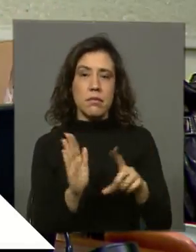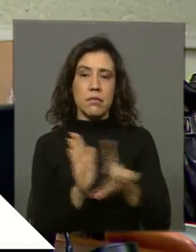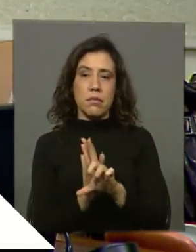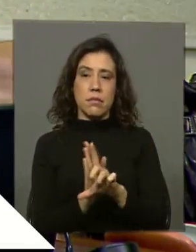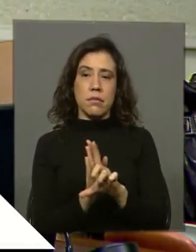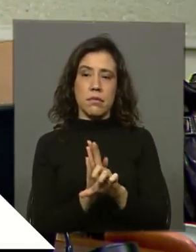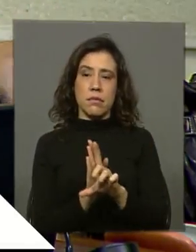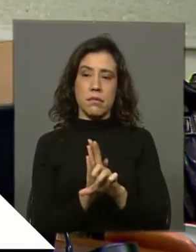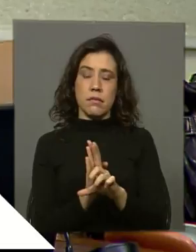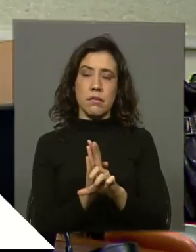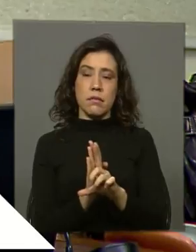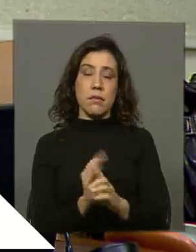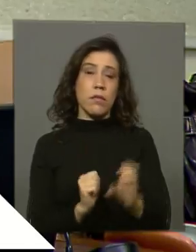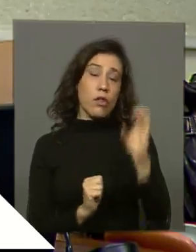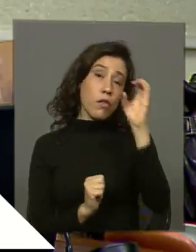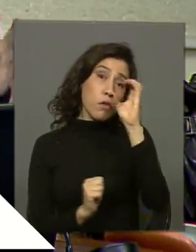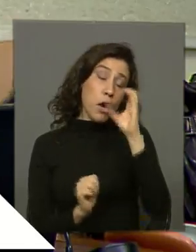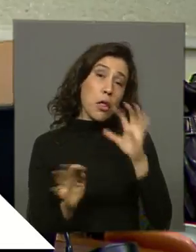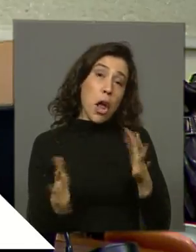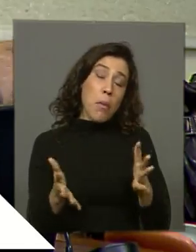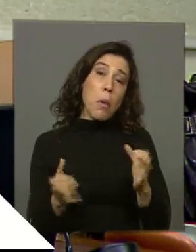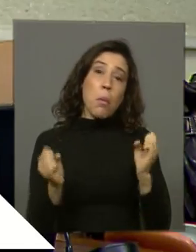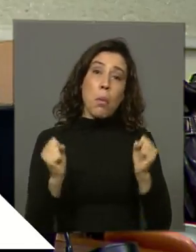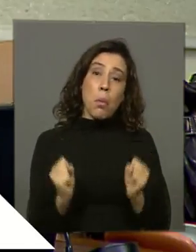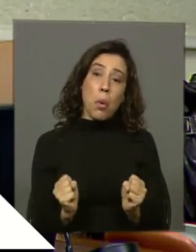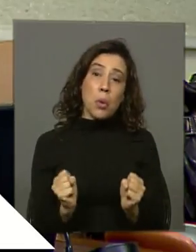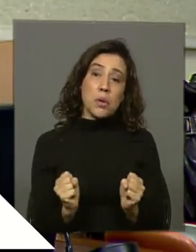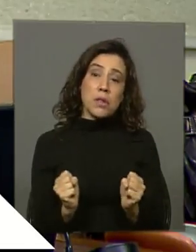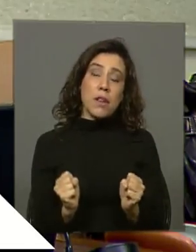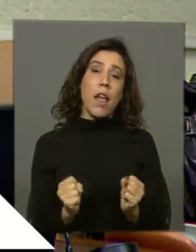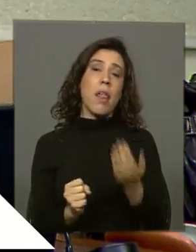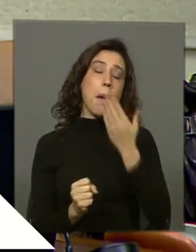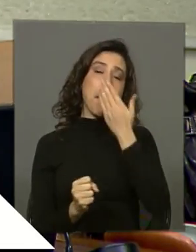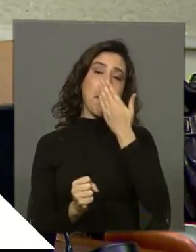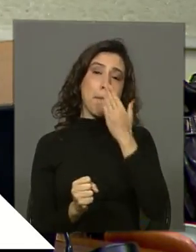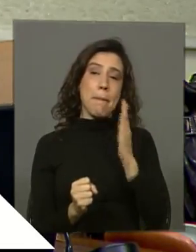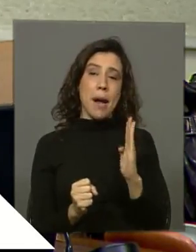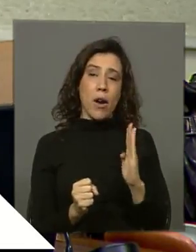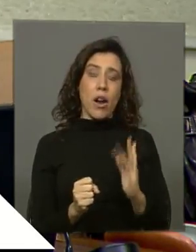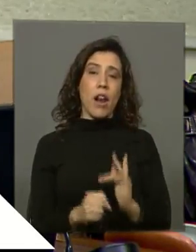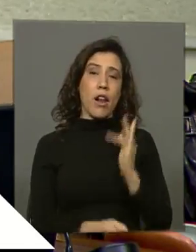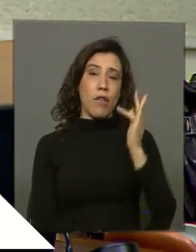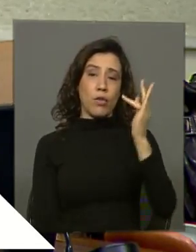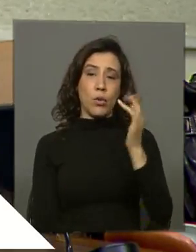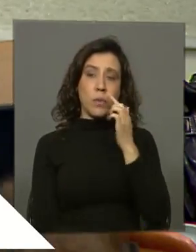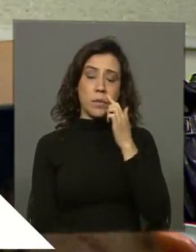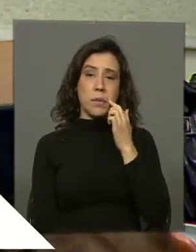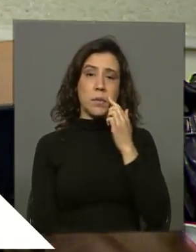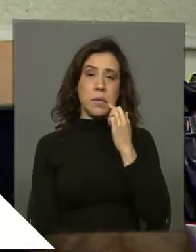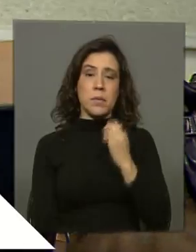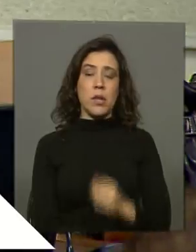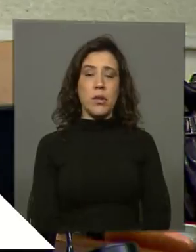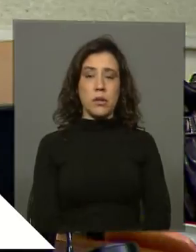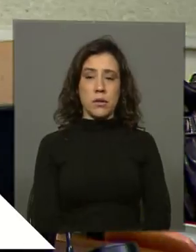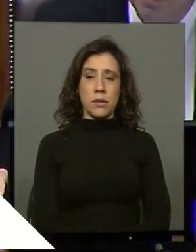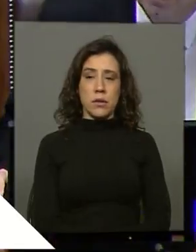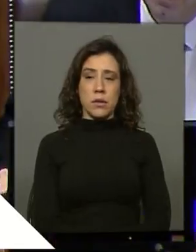evaluando esta ley y buscando quizás la posibilidad ¿no es cierto? de ir mejorándola en un futuro presidente muchas gracias